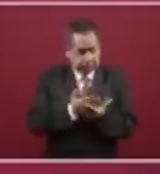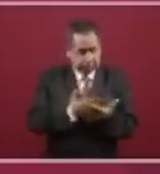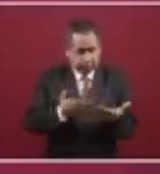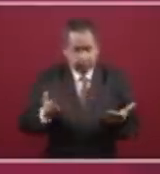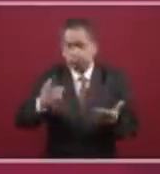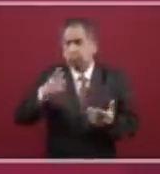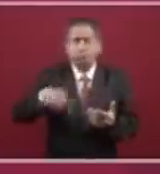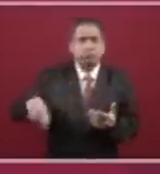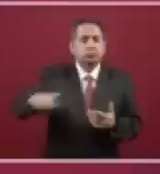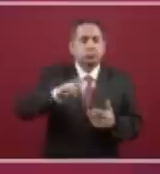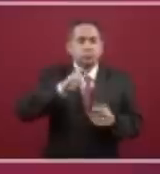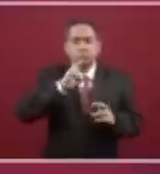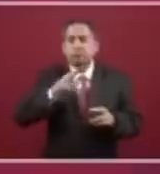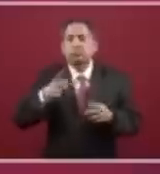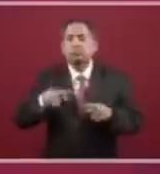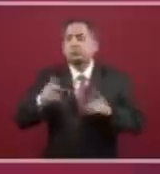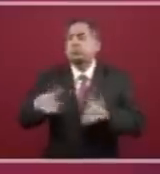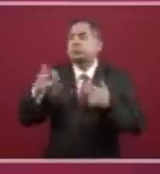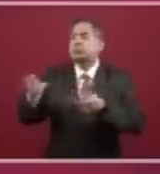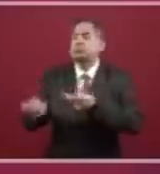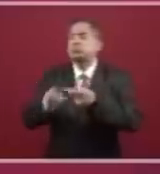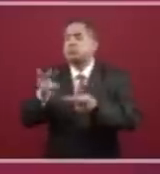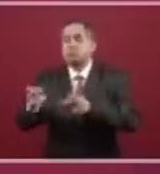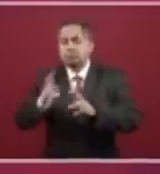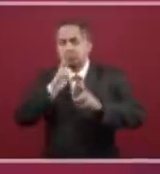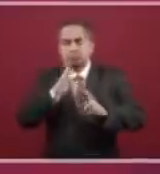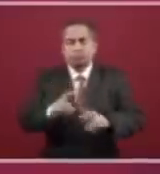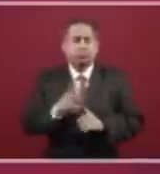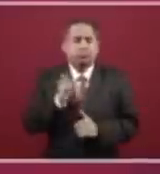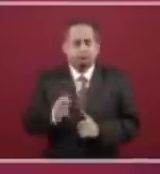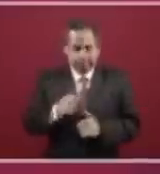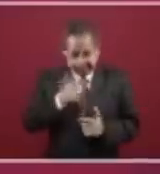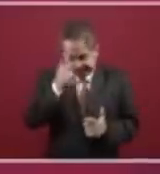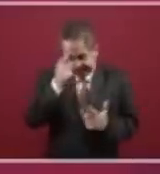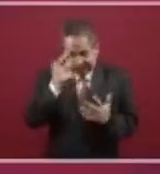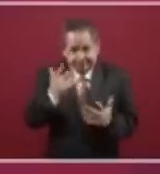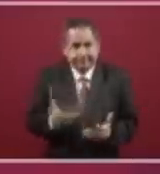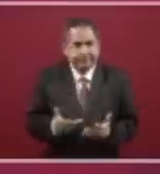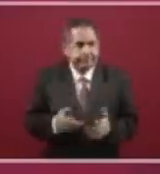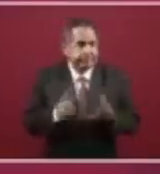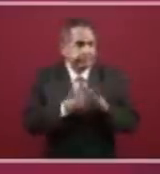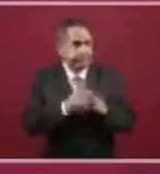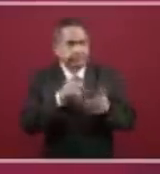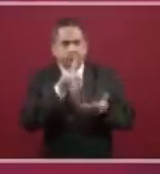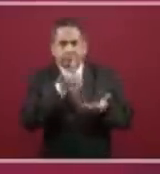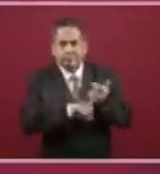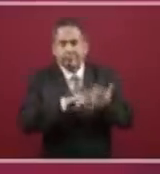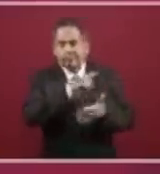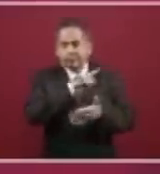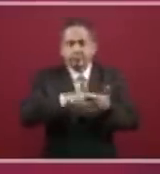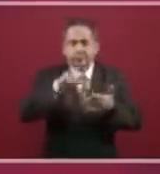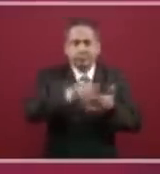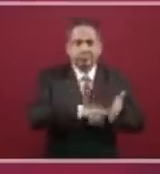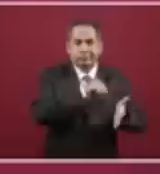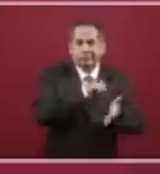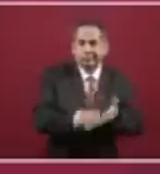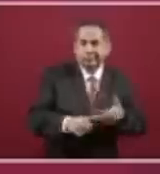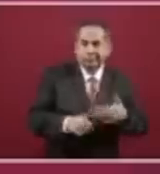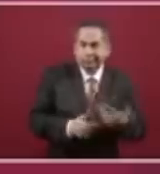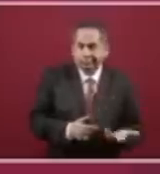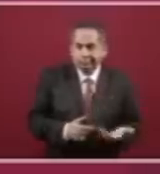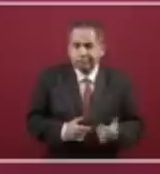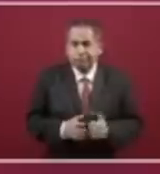respuesta a la consulta ciudadana el reto fue resolver todas las implicaciones que conllevaba la cancelación del proyecto